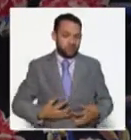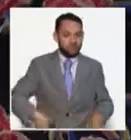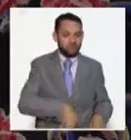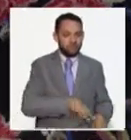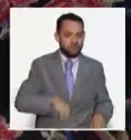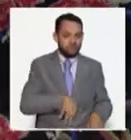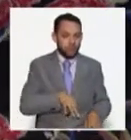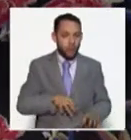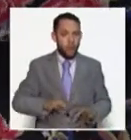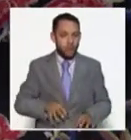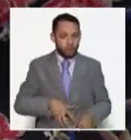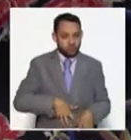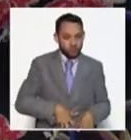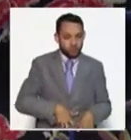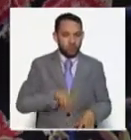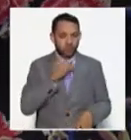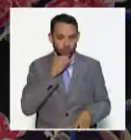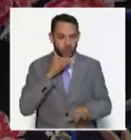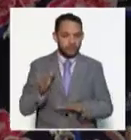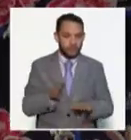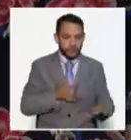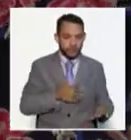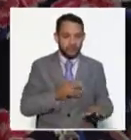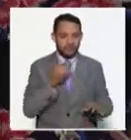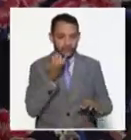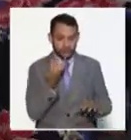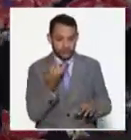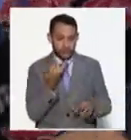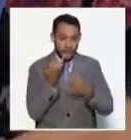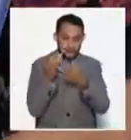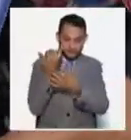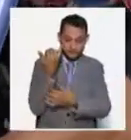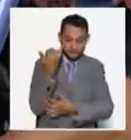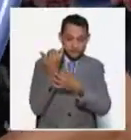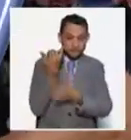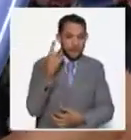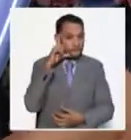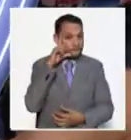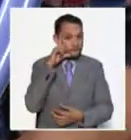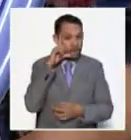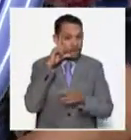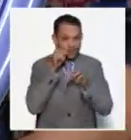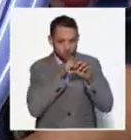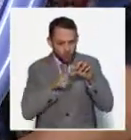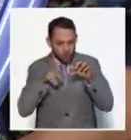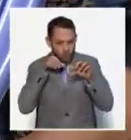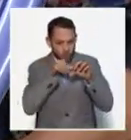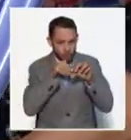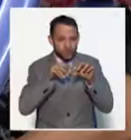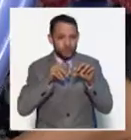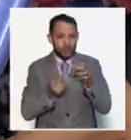vejiga aquí vemos que este es el canal vaginal esta área correspondería a lo que son los labios la entrada